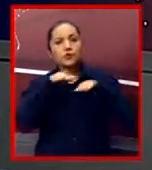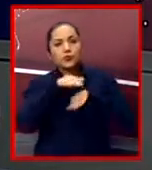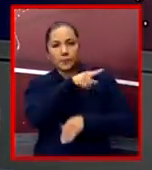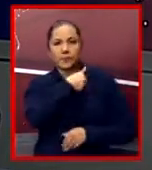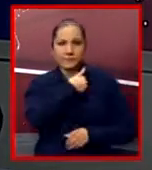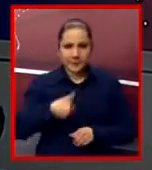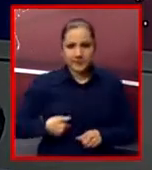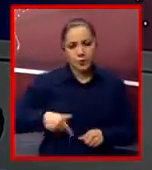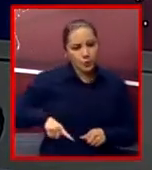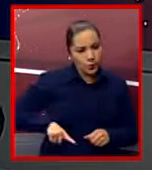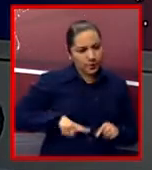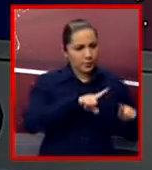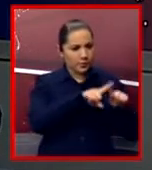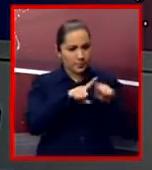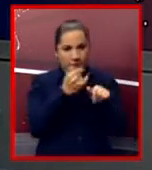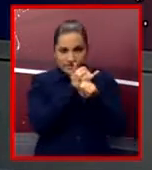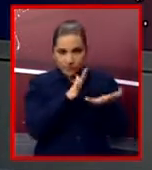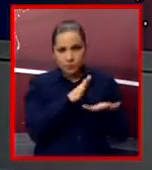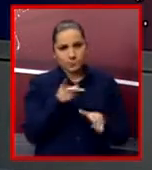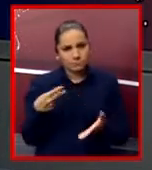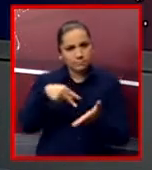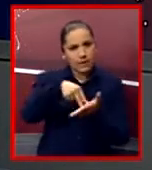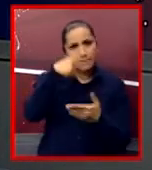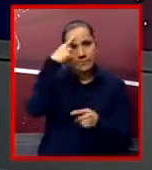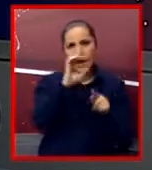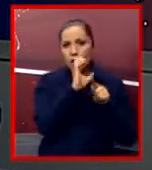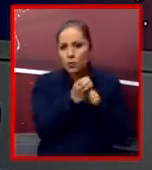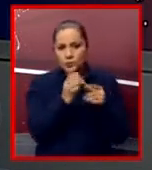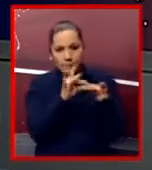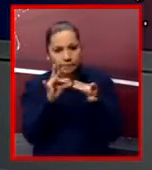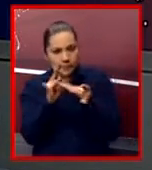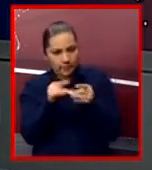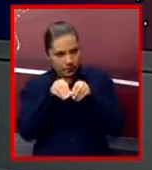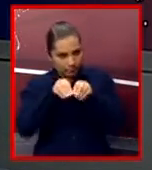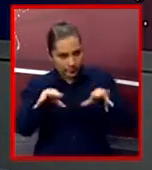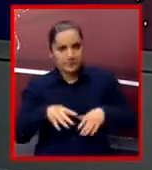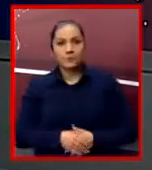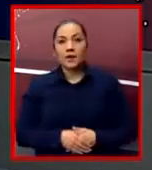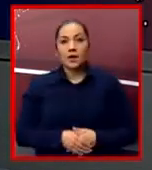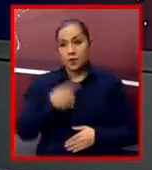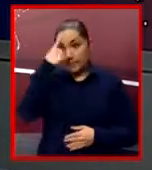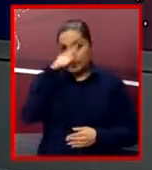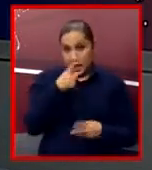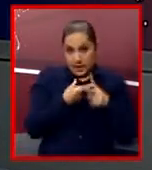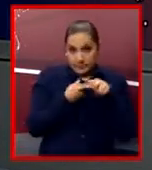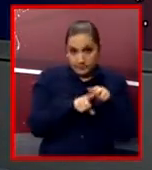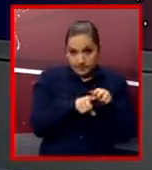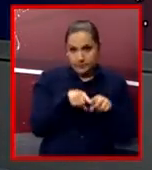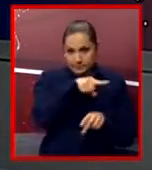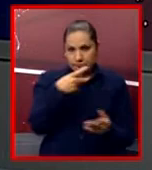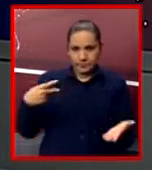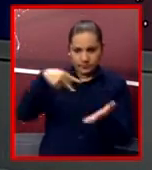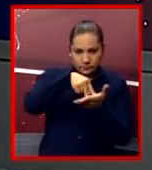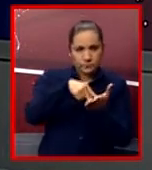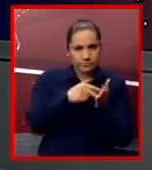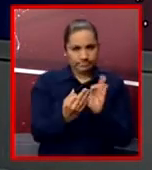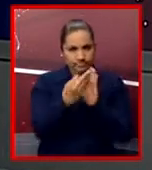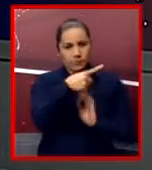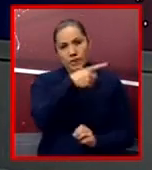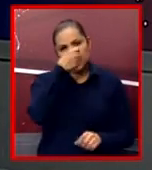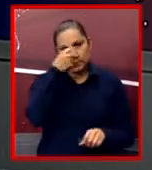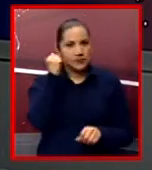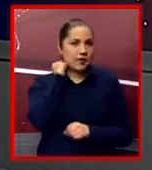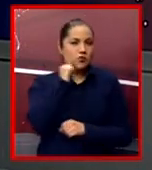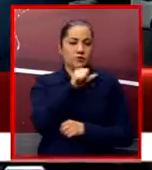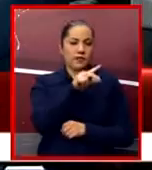ante comisiones. Vamos a ver cómo se desarrolló, recordar cómo se desarrolló esta reunión. Y para iniciar la comparecencia, el senador Salvador López Brito, presidente de la